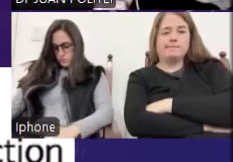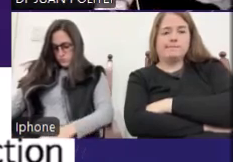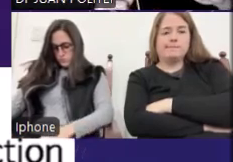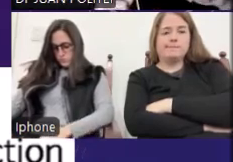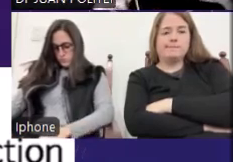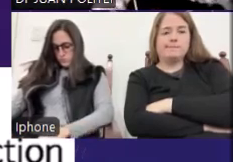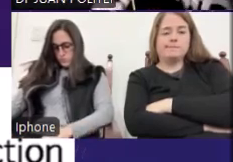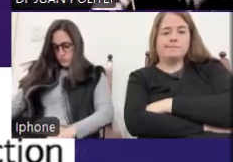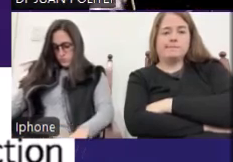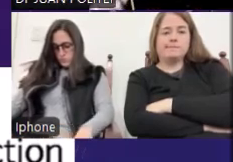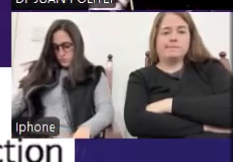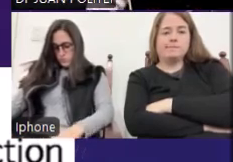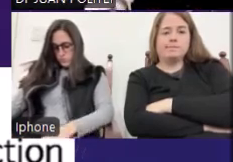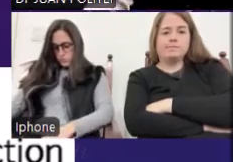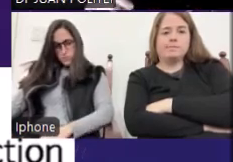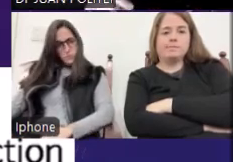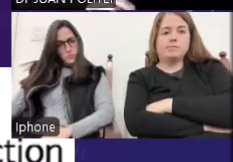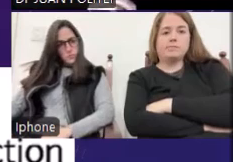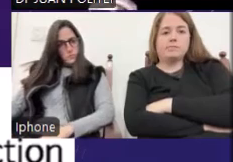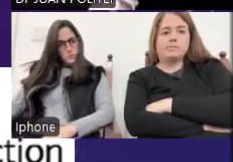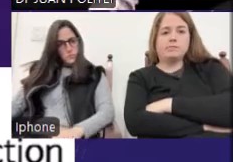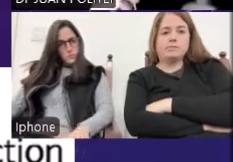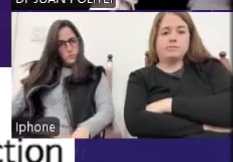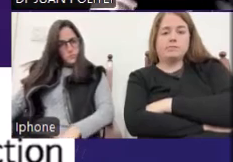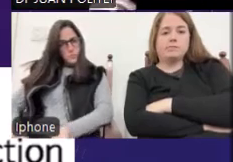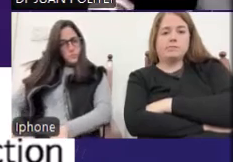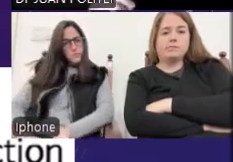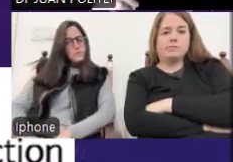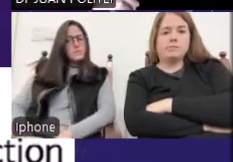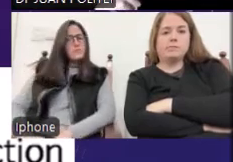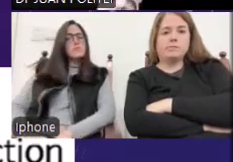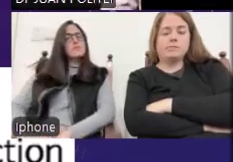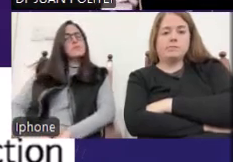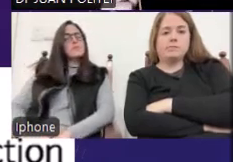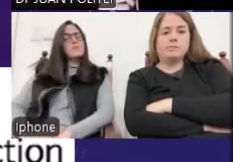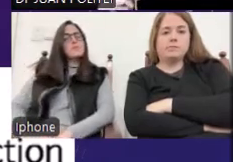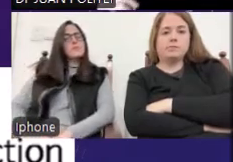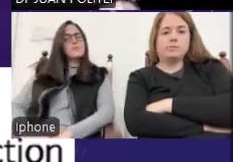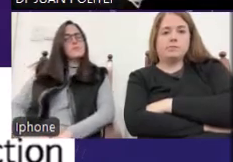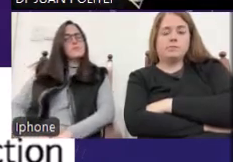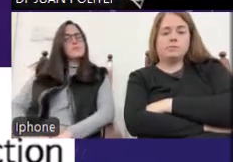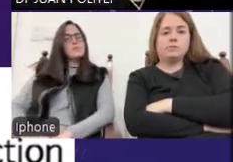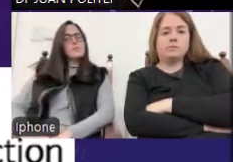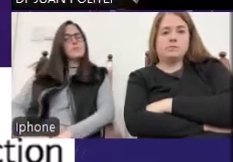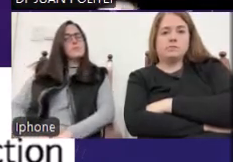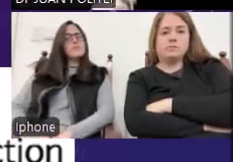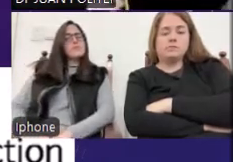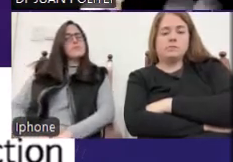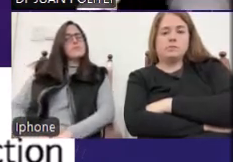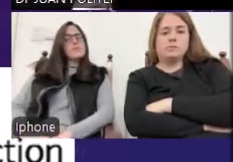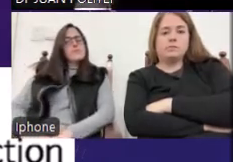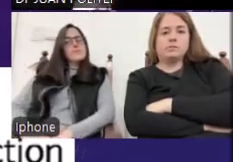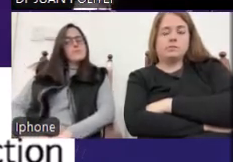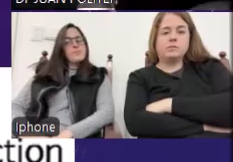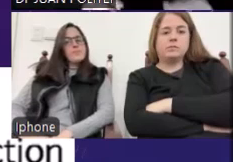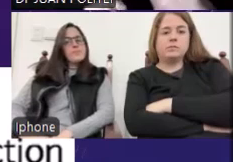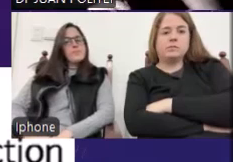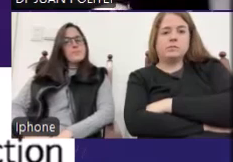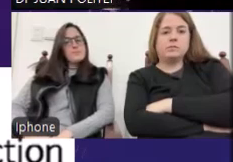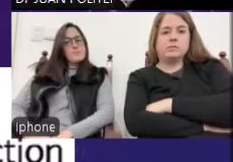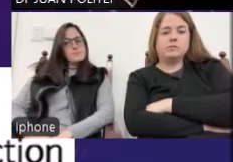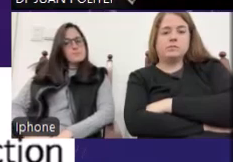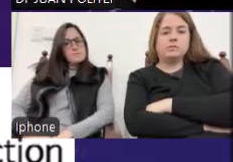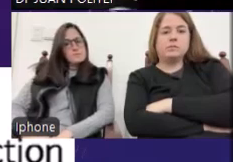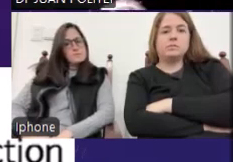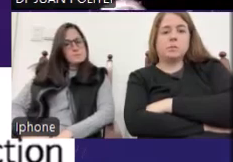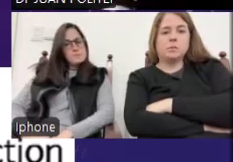canilla. Es decir, no va a salir agua. Entonces, por más que el tapón esté puesto, no se llena el vaso.